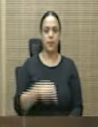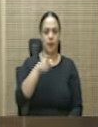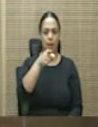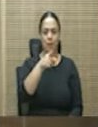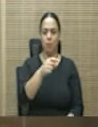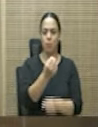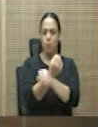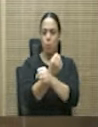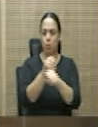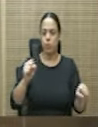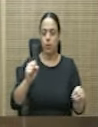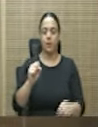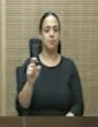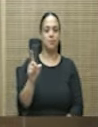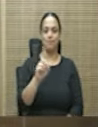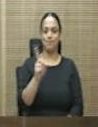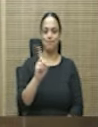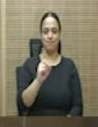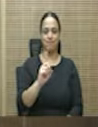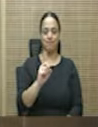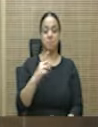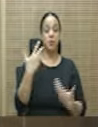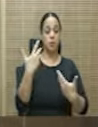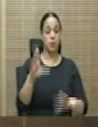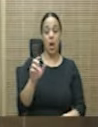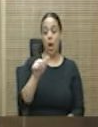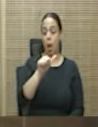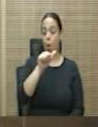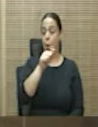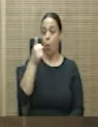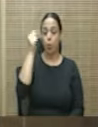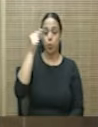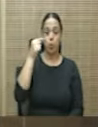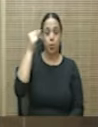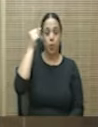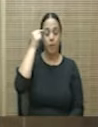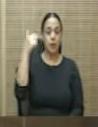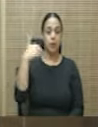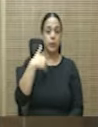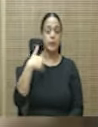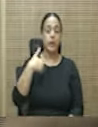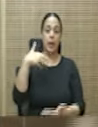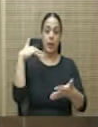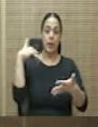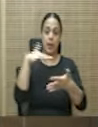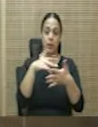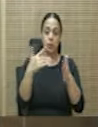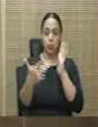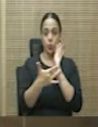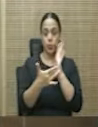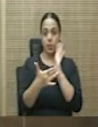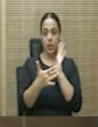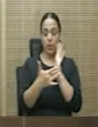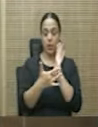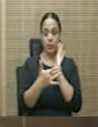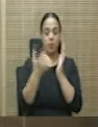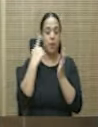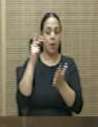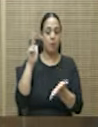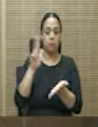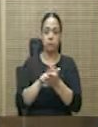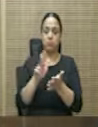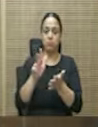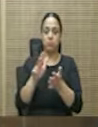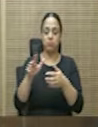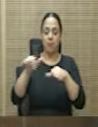ya en otros gobiernos se han logrado estudios técnicos que avalen la desafectación en áreas protegidas ejemplo de